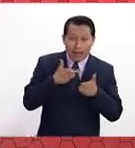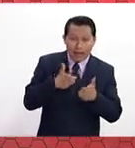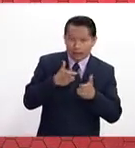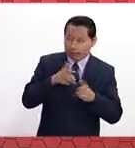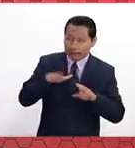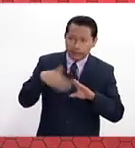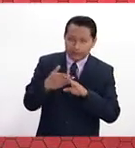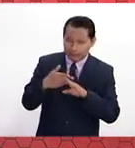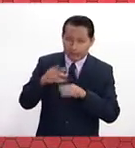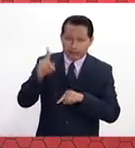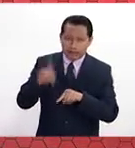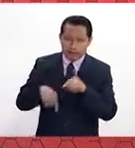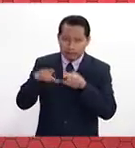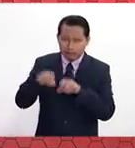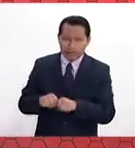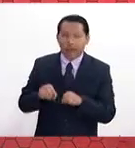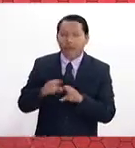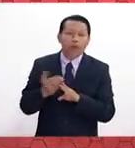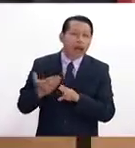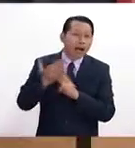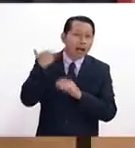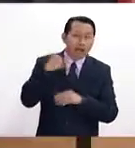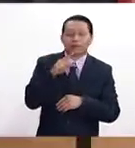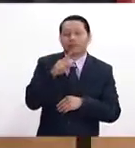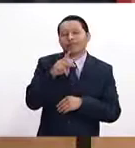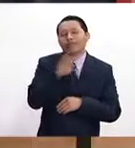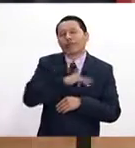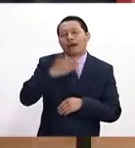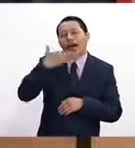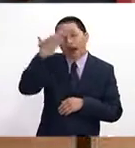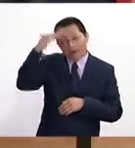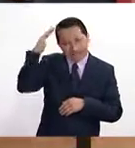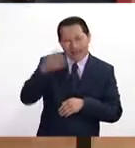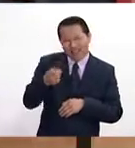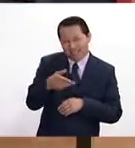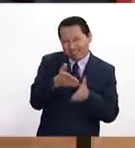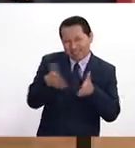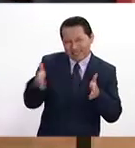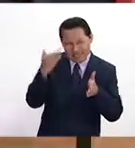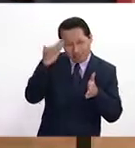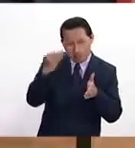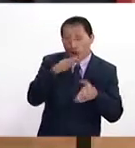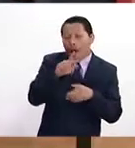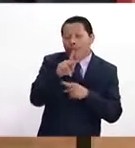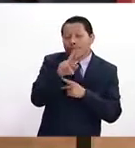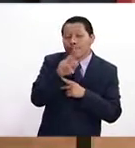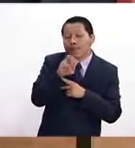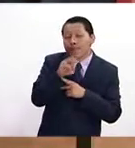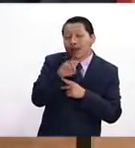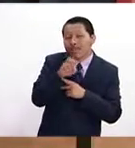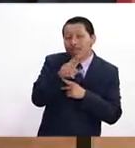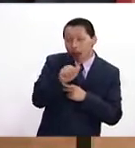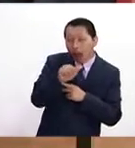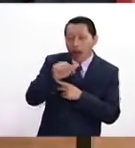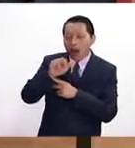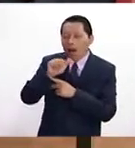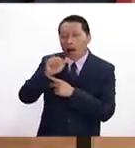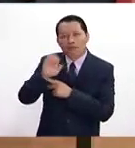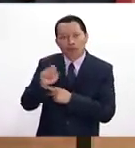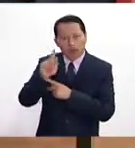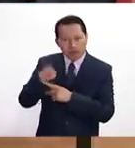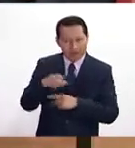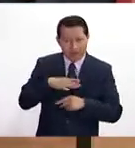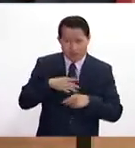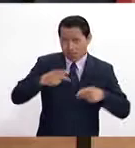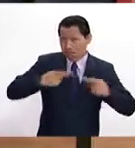pasó probablemente como las primaveras árabes, ¿no?, que la ciudadanía pues se volcó de manera todavía más fuerte